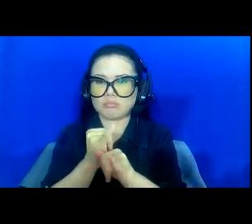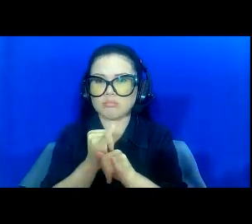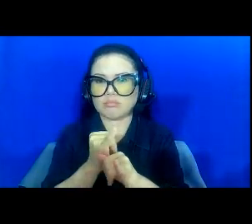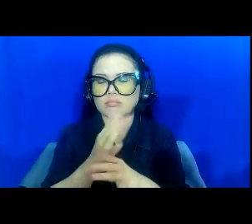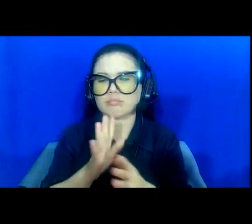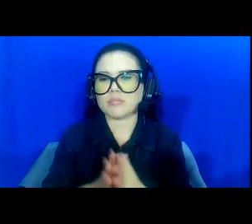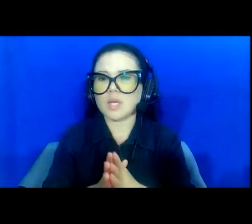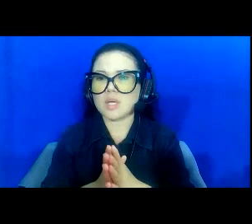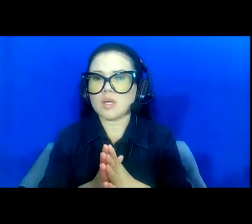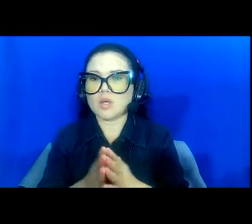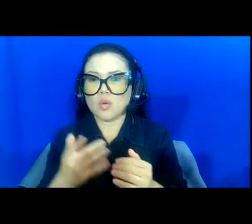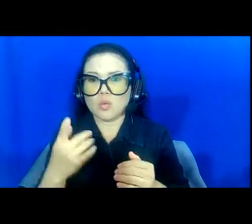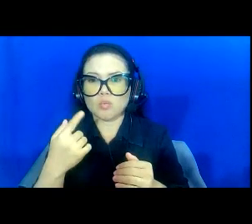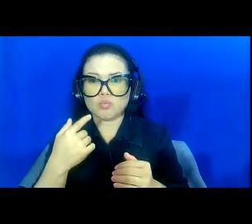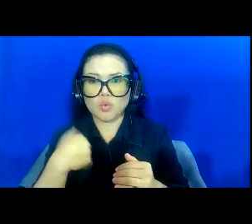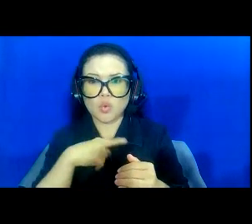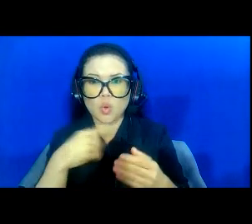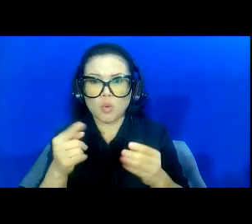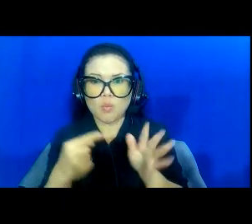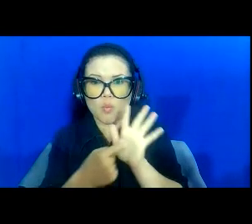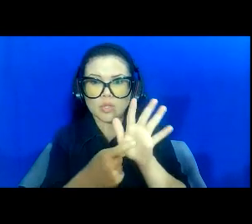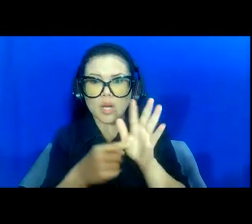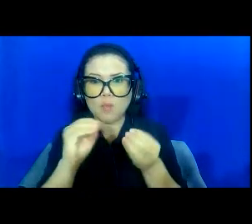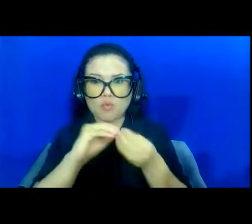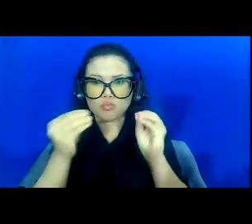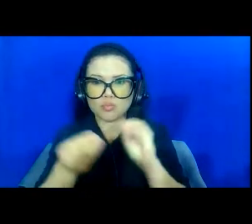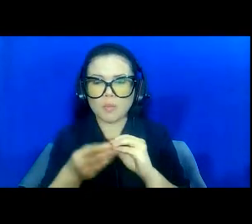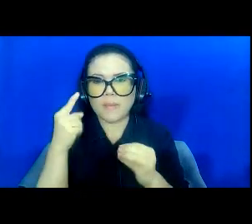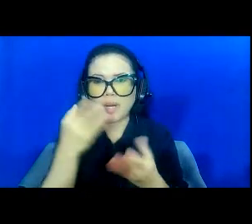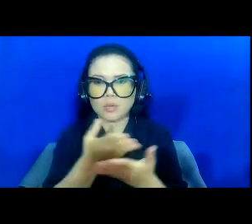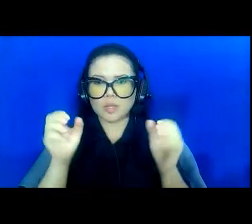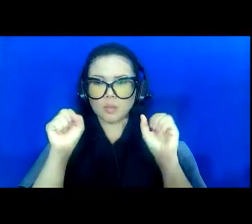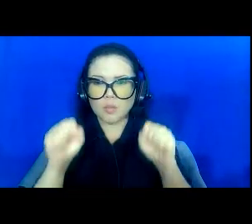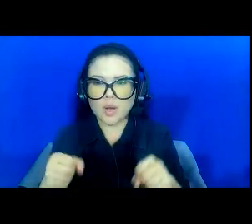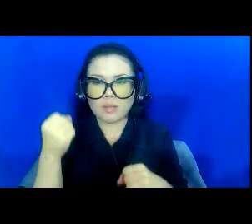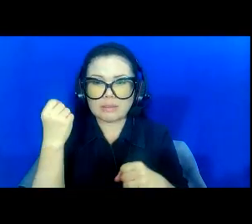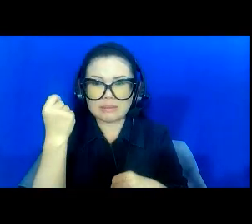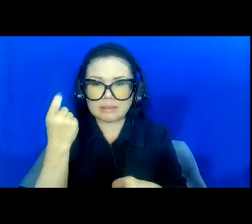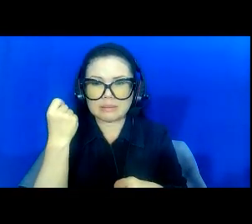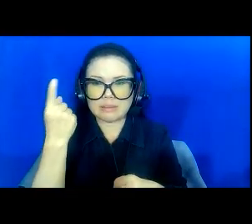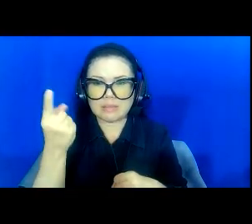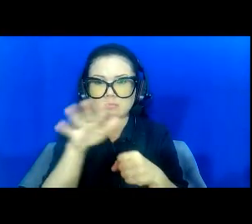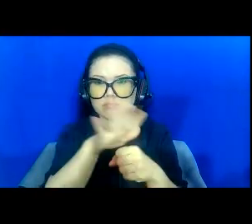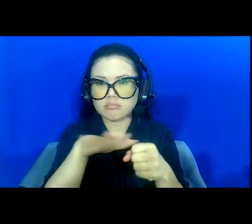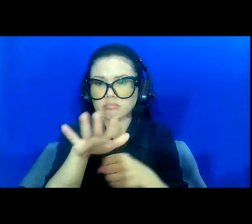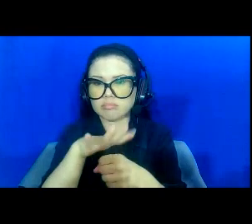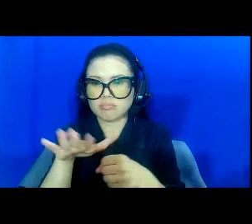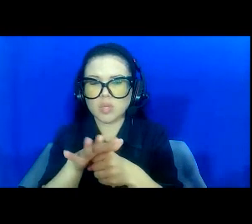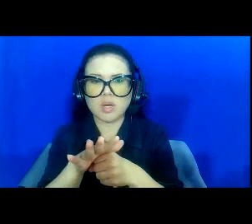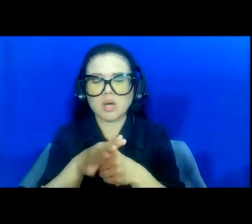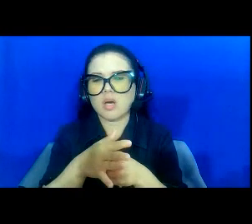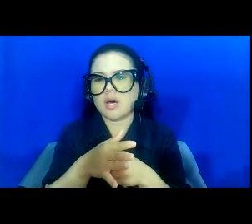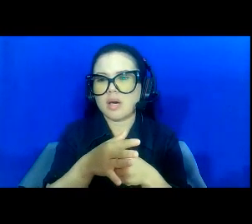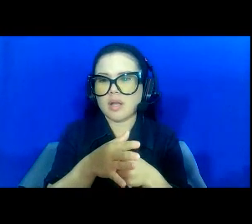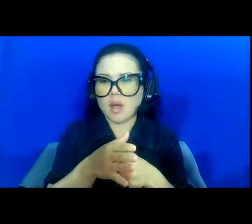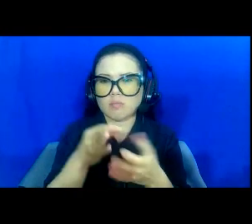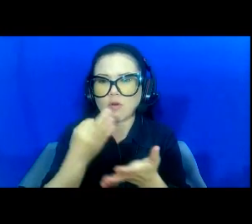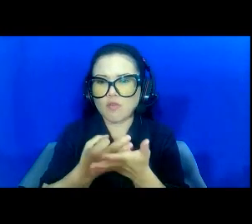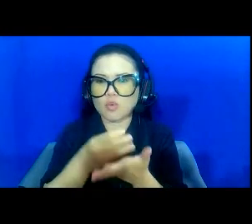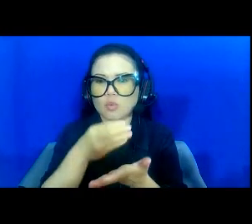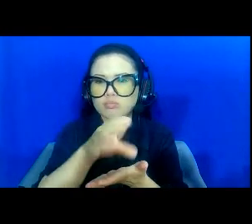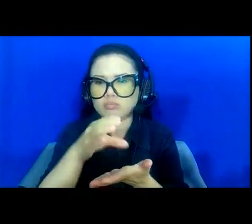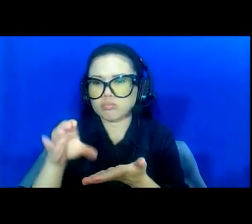le traemos esto un poco para que puedan contextualizar qué áreas se cubrieron más con esta primera iteración de asignación de fondos y qué áreas